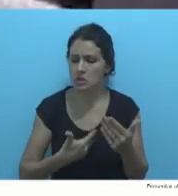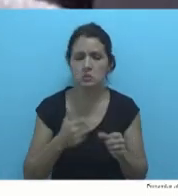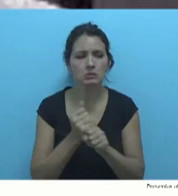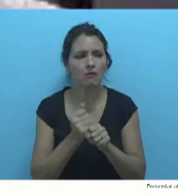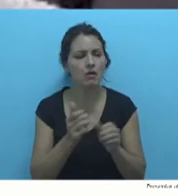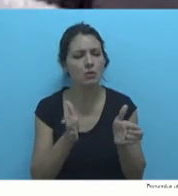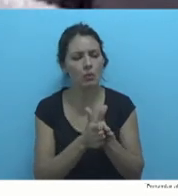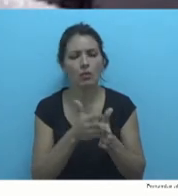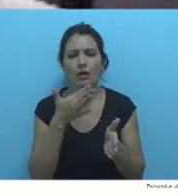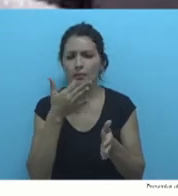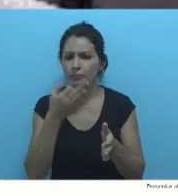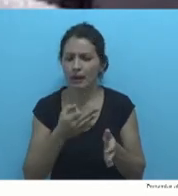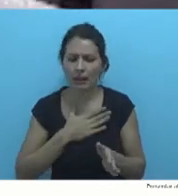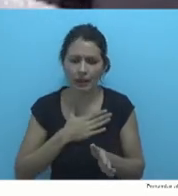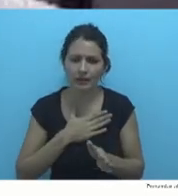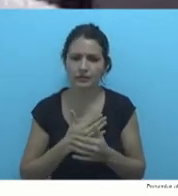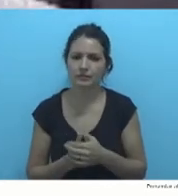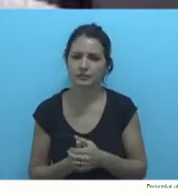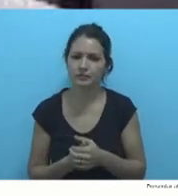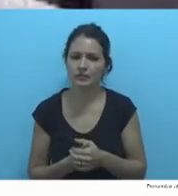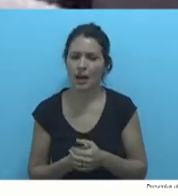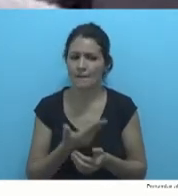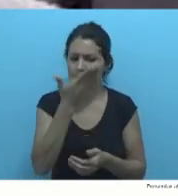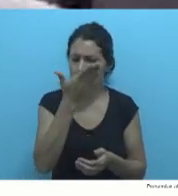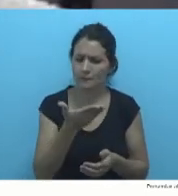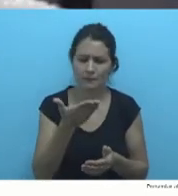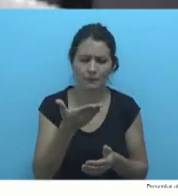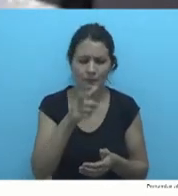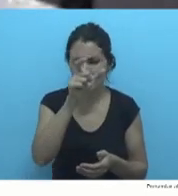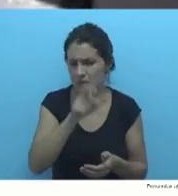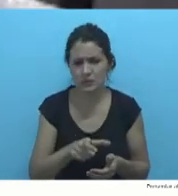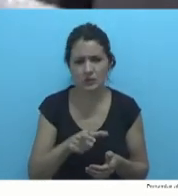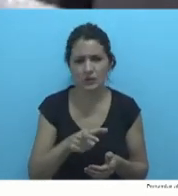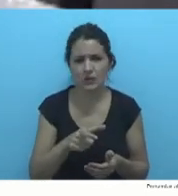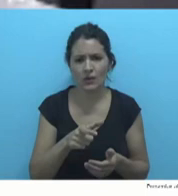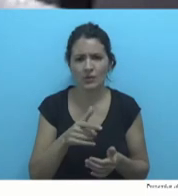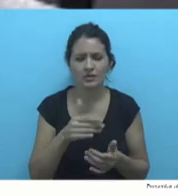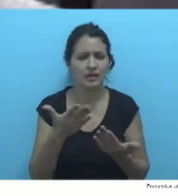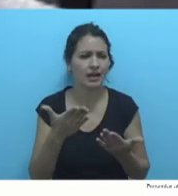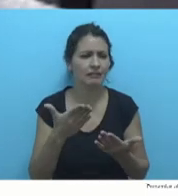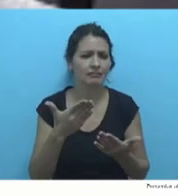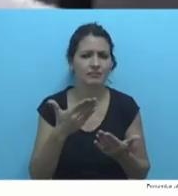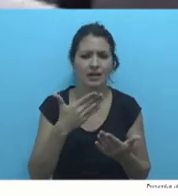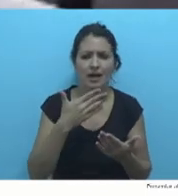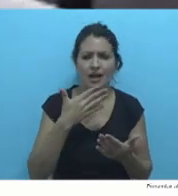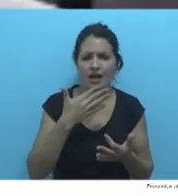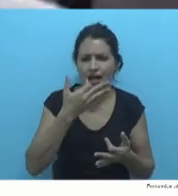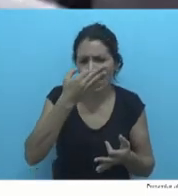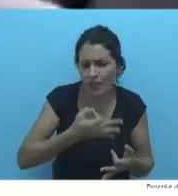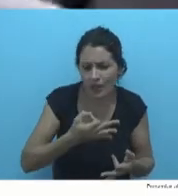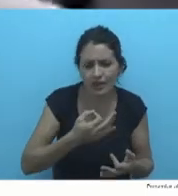que muchas cosas se dijeron, una persona muy jovial, una persona de una sola palabra, uno hablaba con